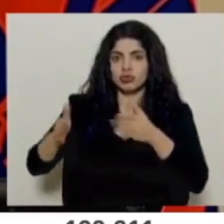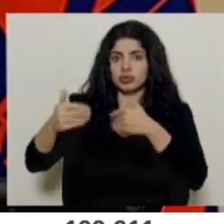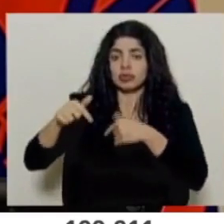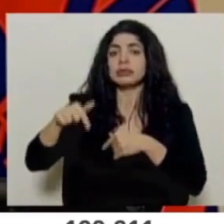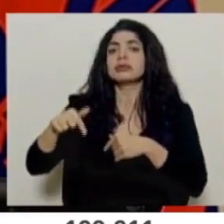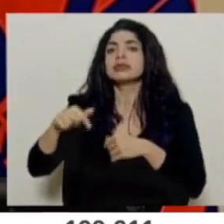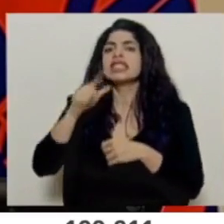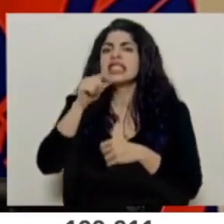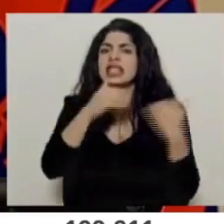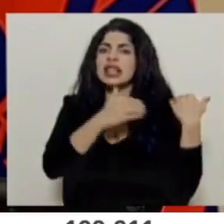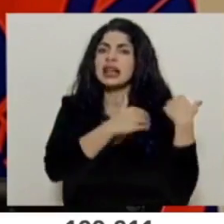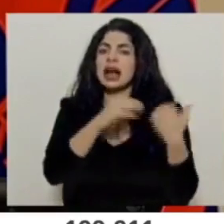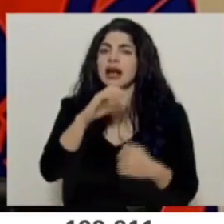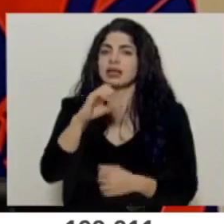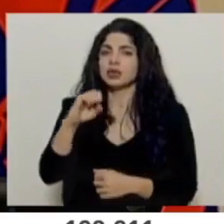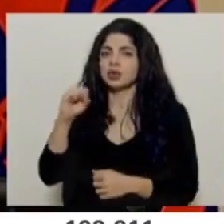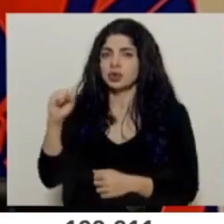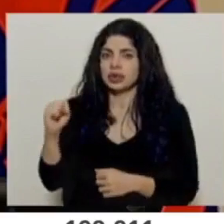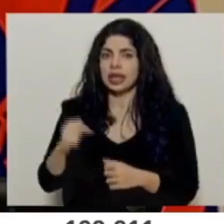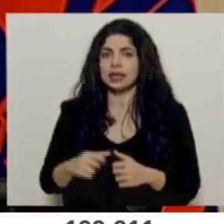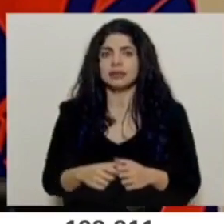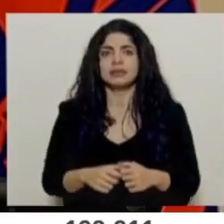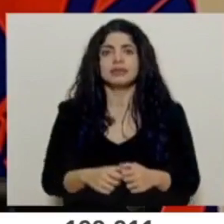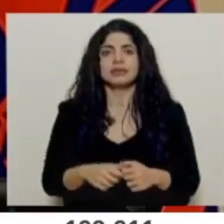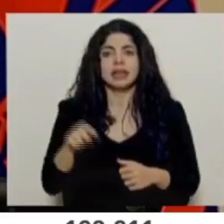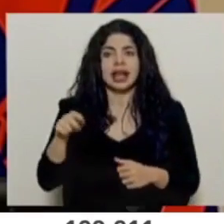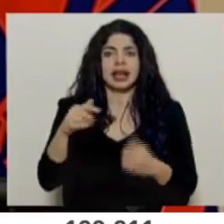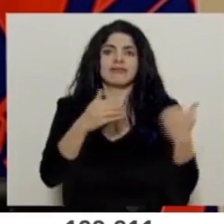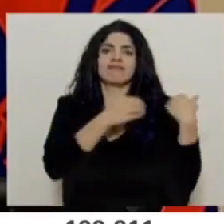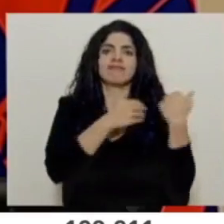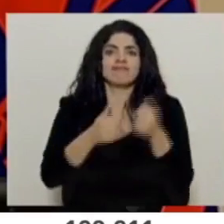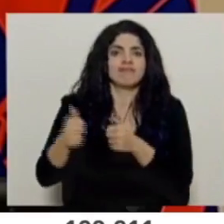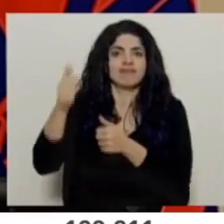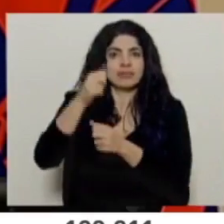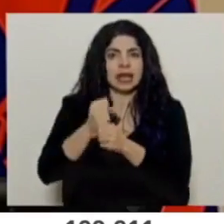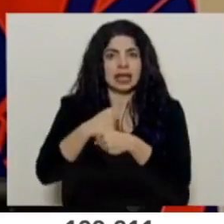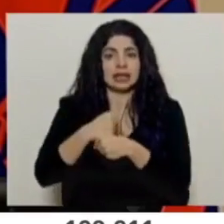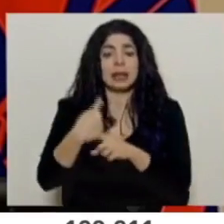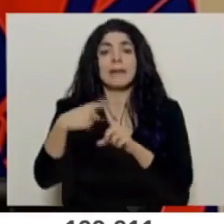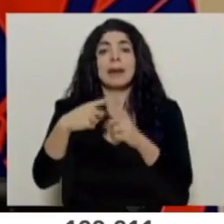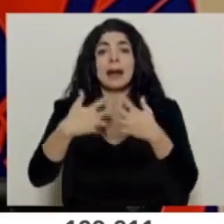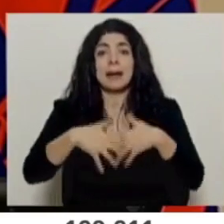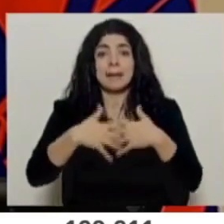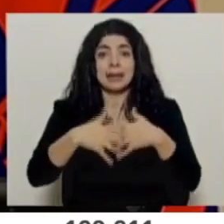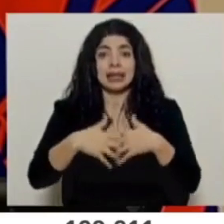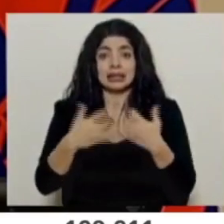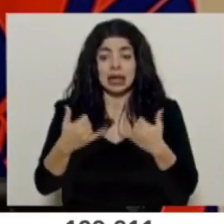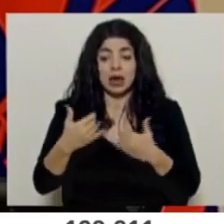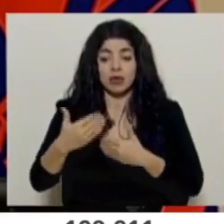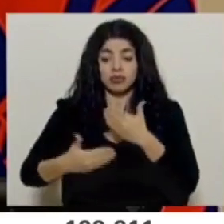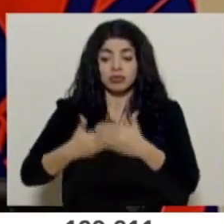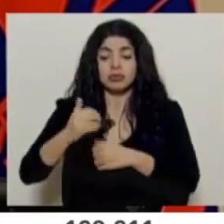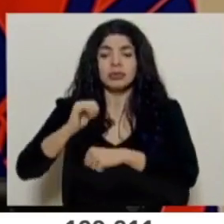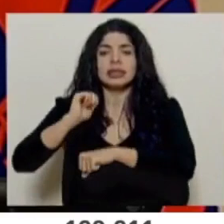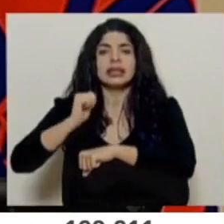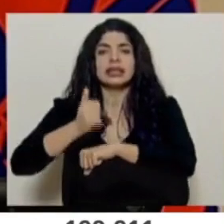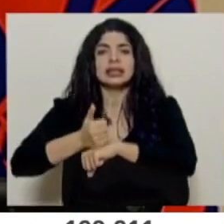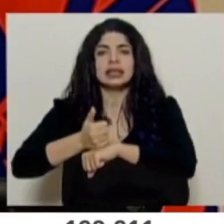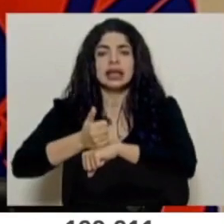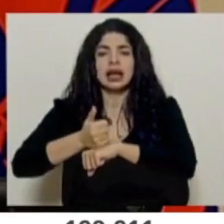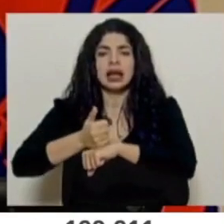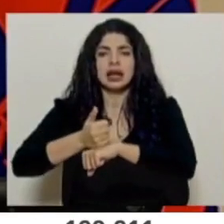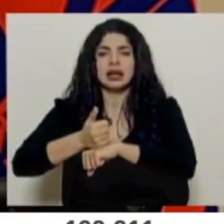desarrollada por la Caja Costarricense de Seguro Social, comunidad ejecutora, y la empresa se encuentra en la fase de instalación